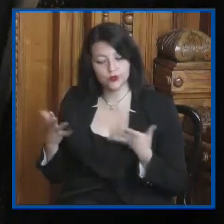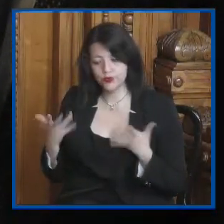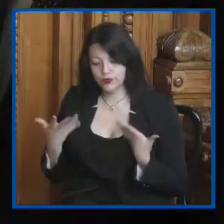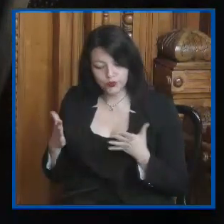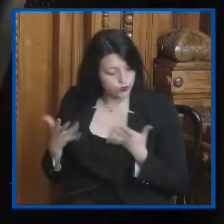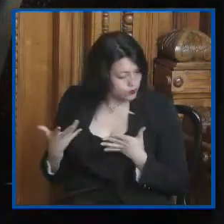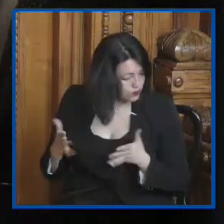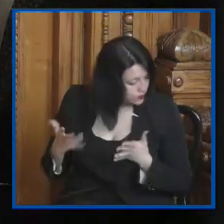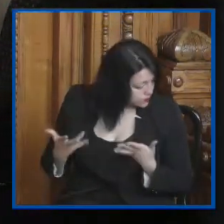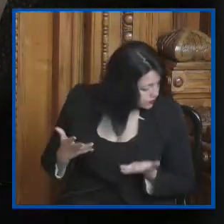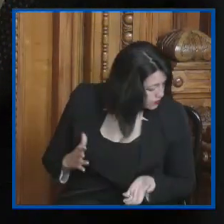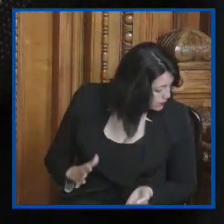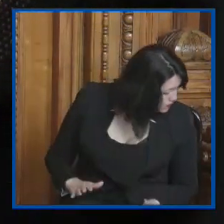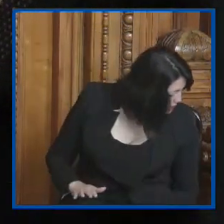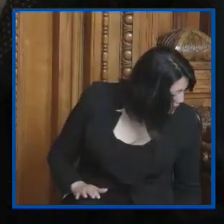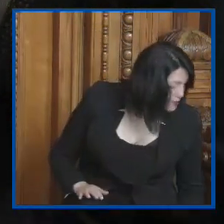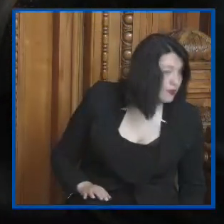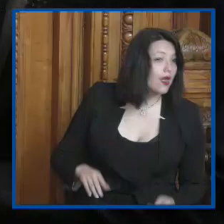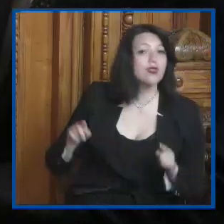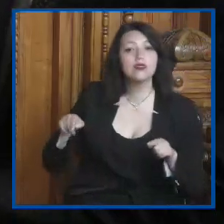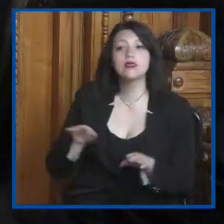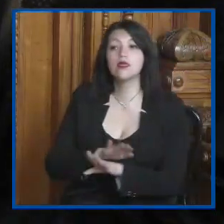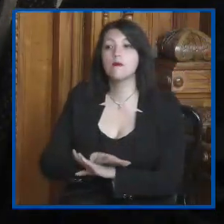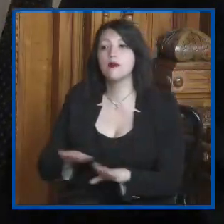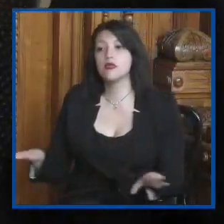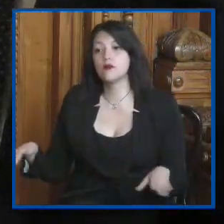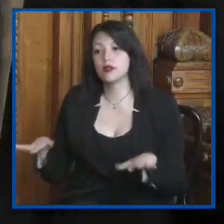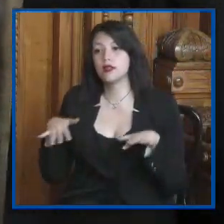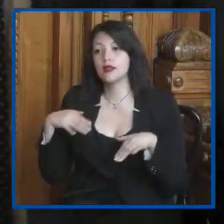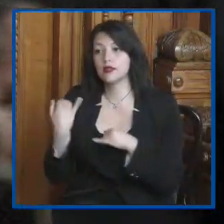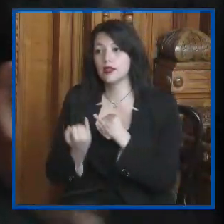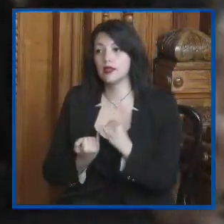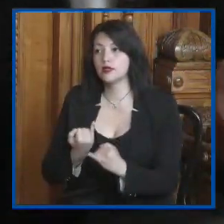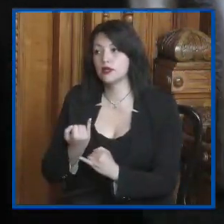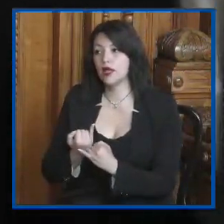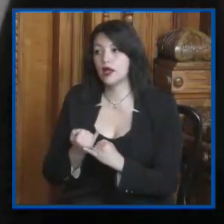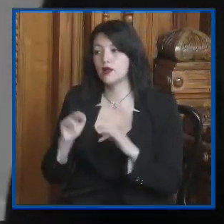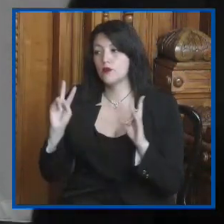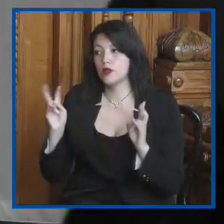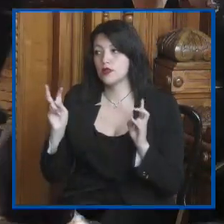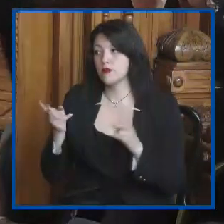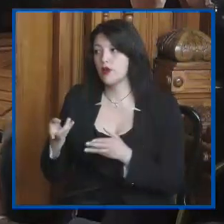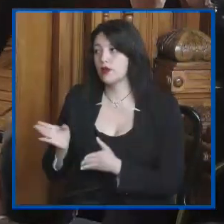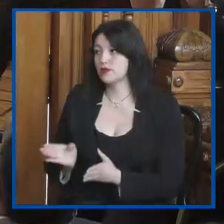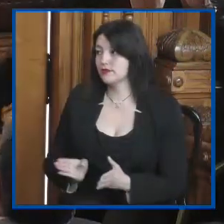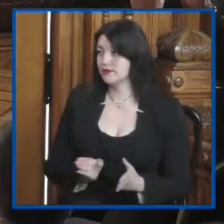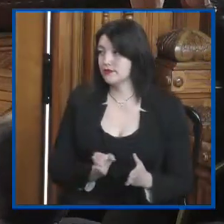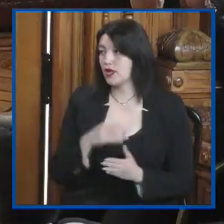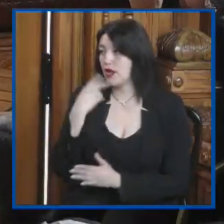De esta forma, nos despedimos de este seminario internacional. Como parte del comité organizador y de la